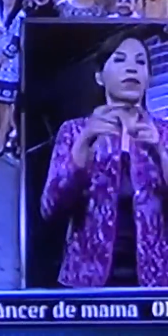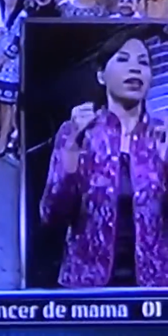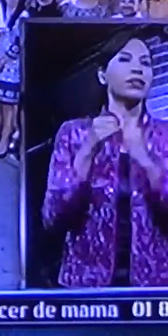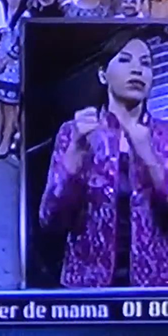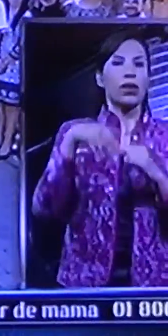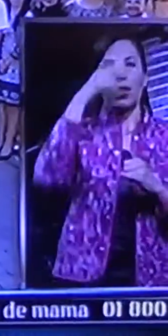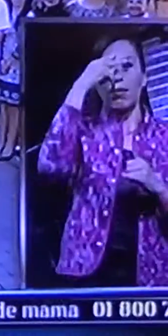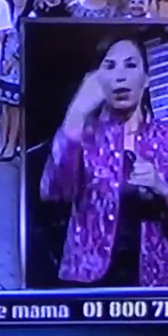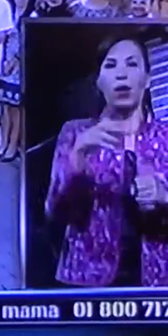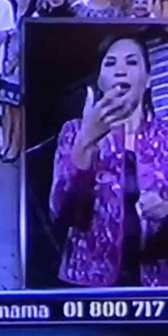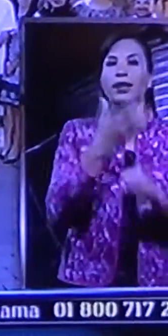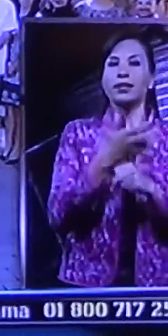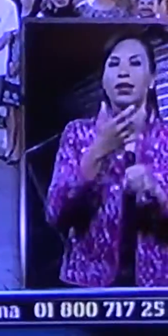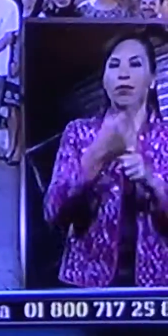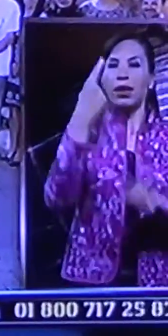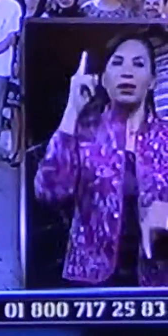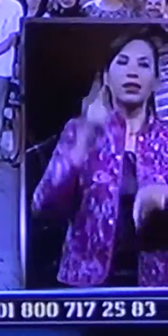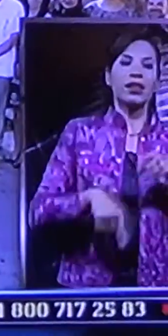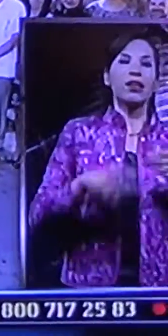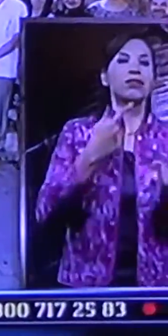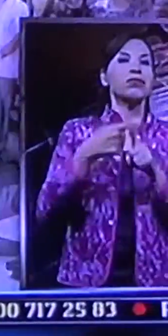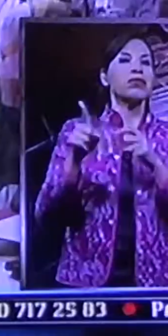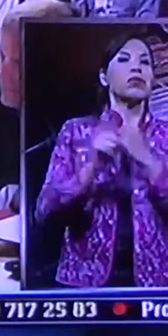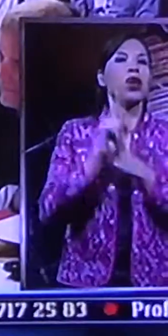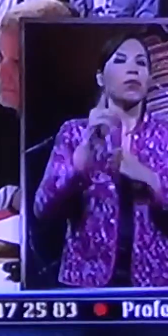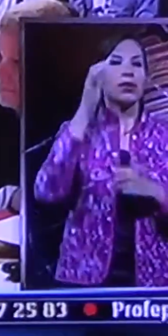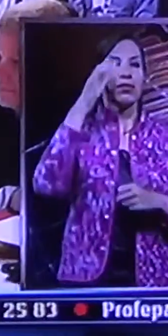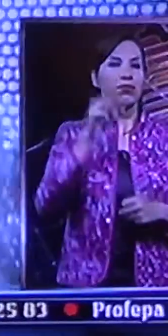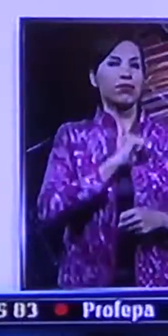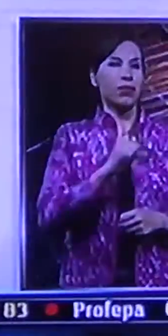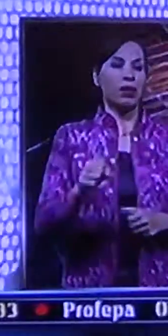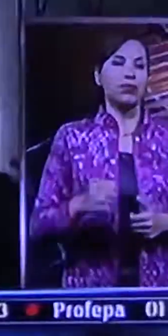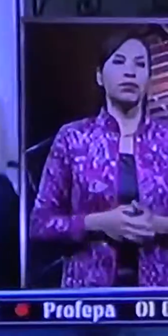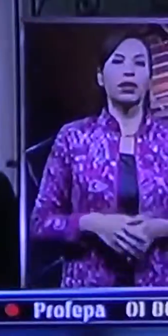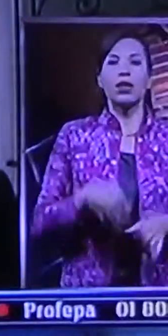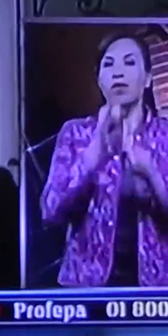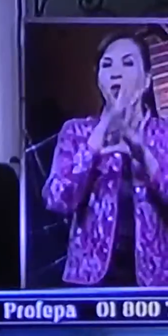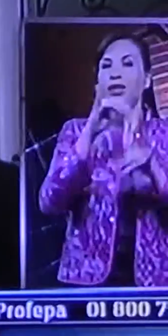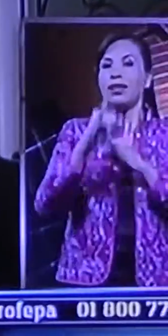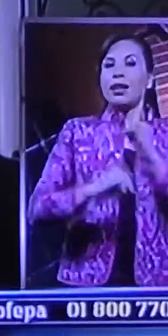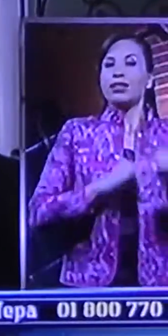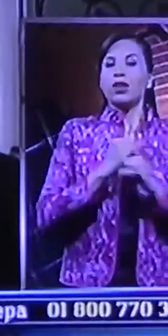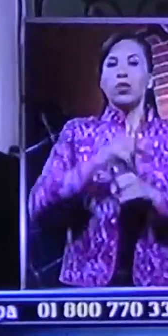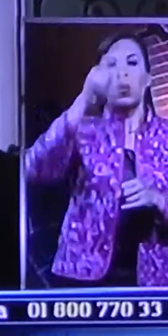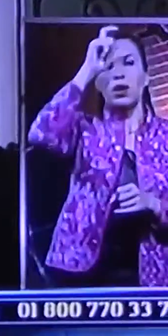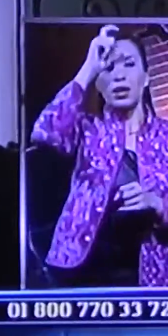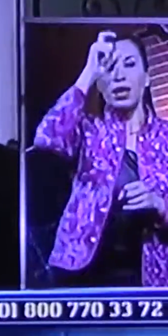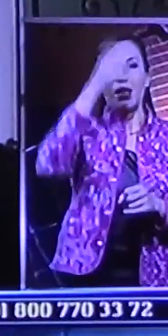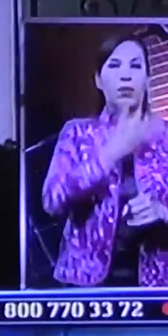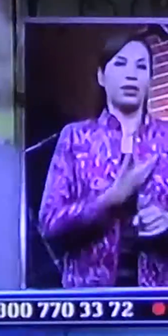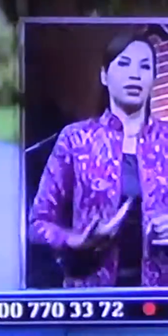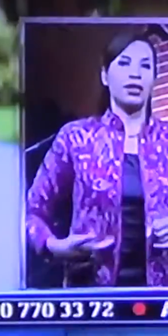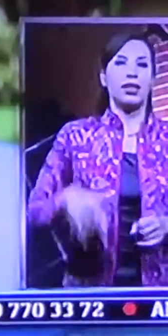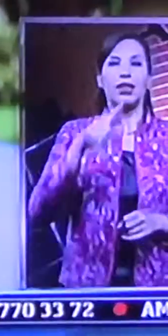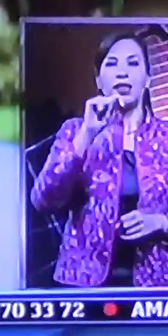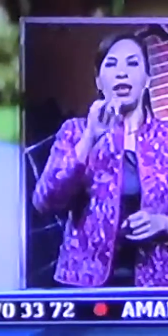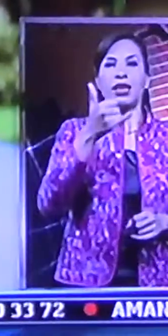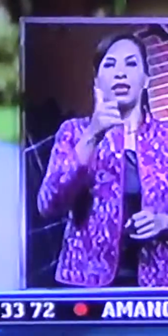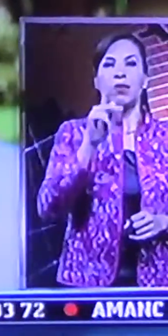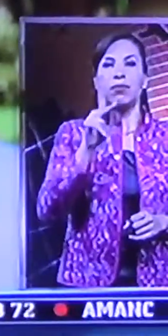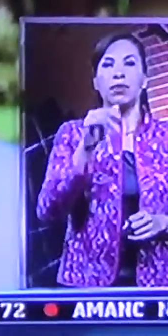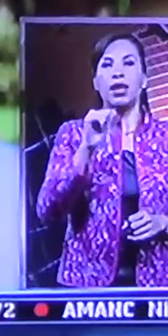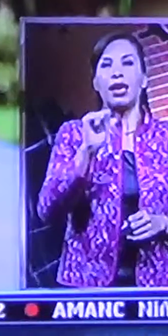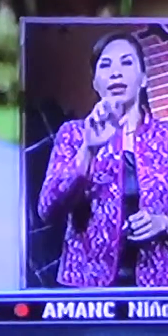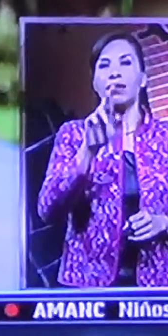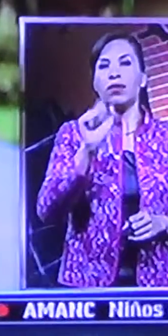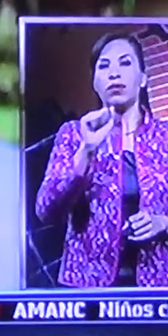instituciones de México y Estados Unidos para combatir a la delincuencia. En información internacional, en Turquía, el presidente Tayyip Erdogan